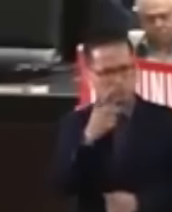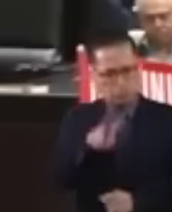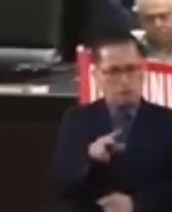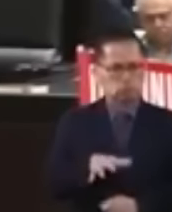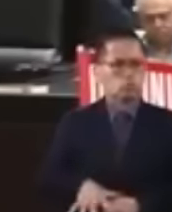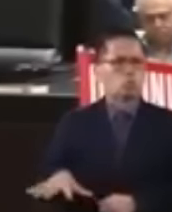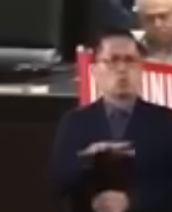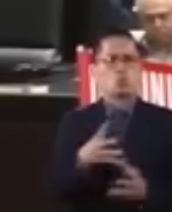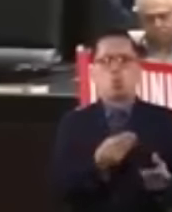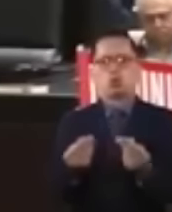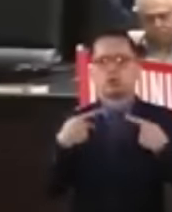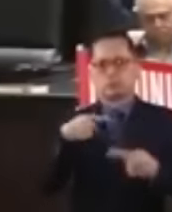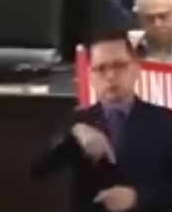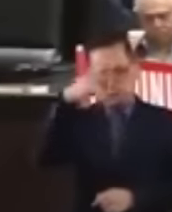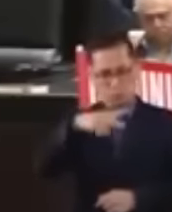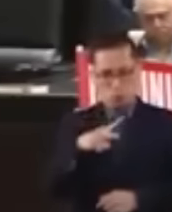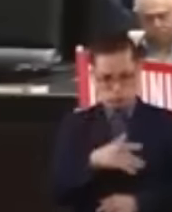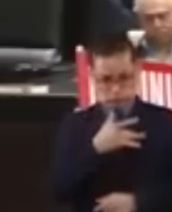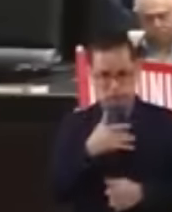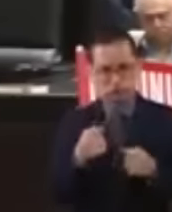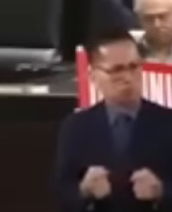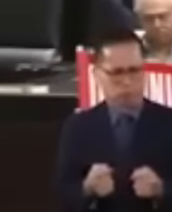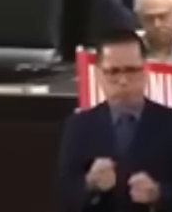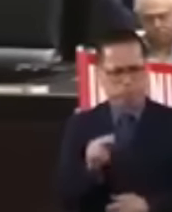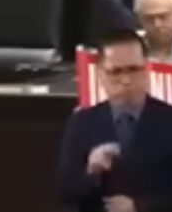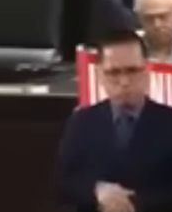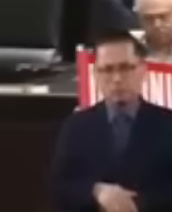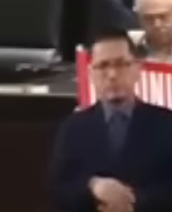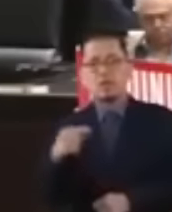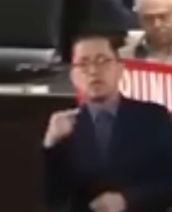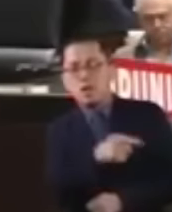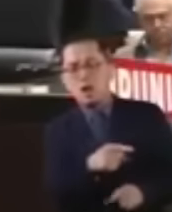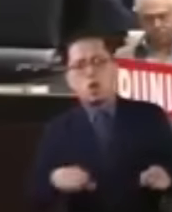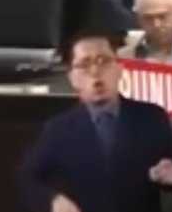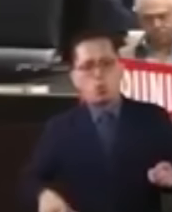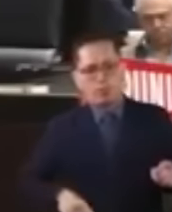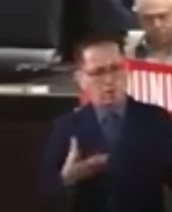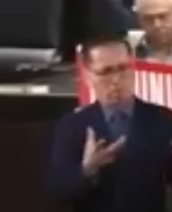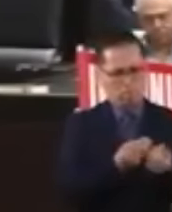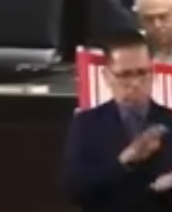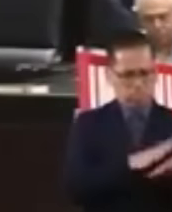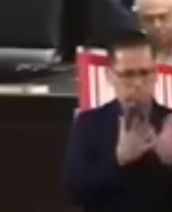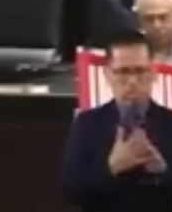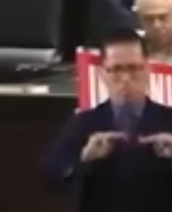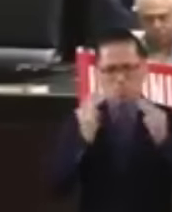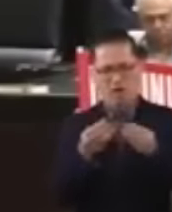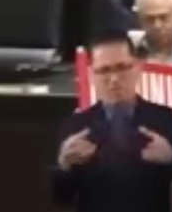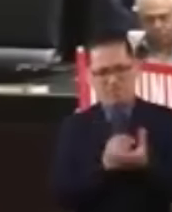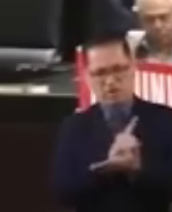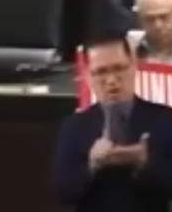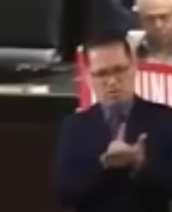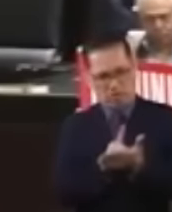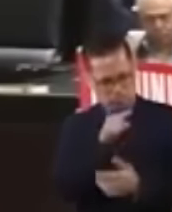no se sienten seguros. Fue este narcogobierno y hoy vengo a presentar las 10 red